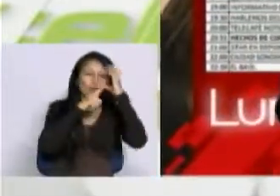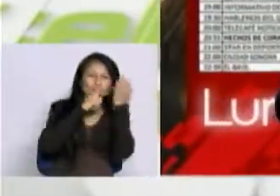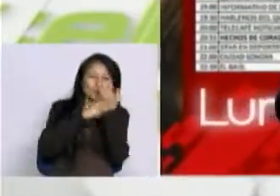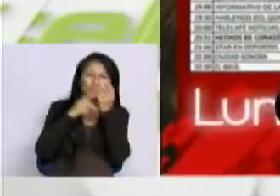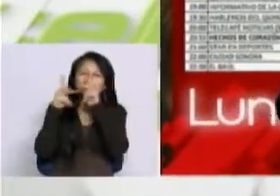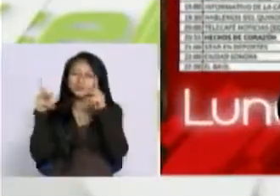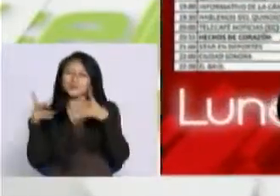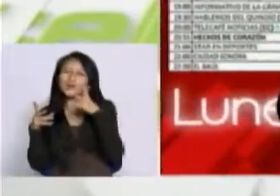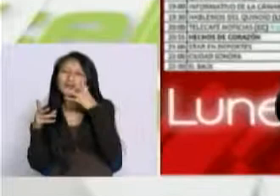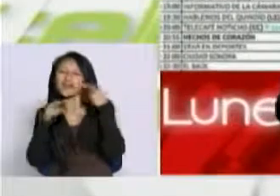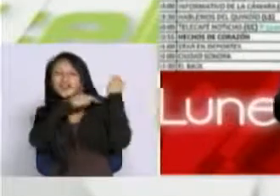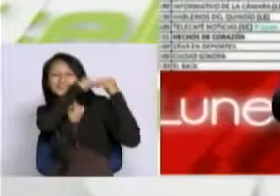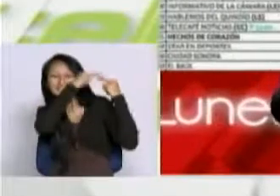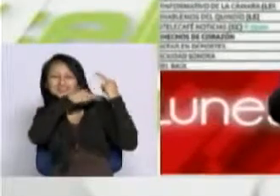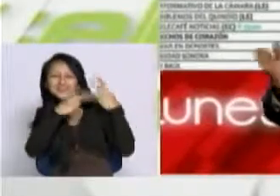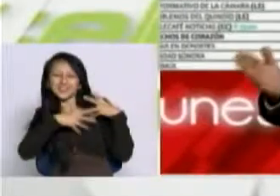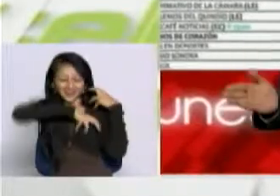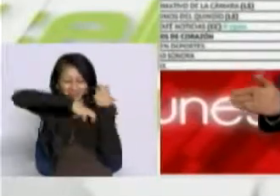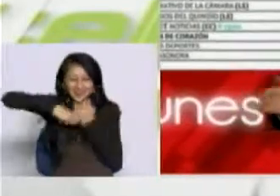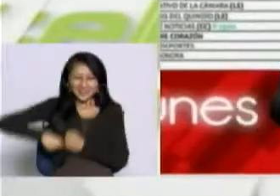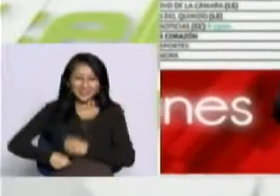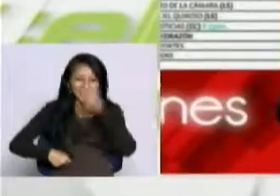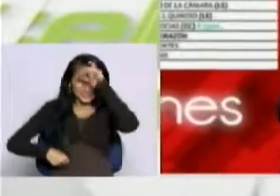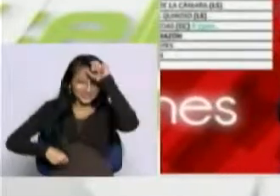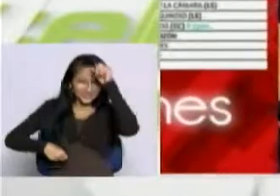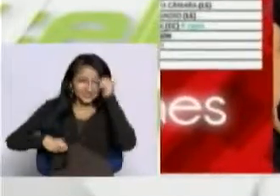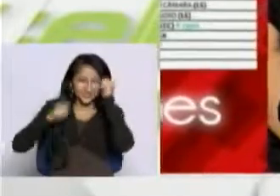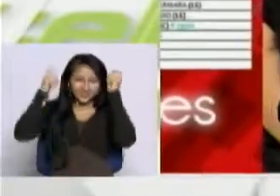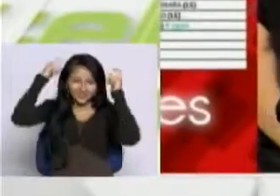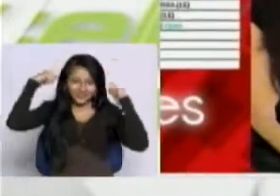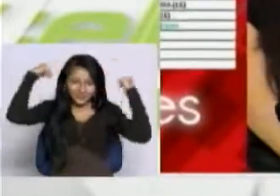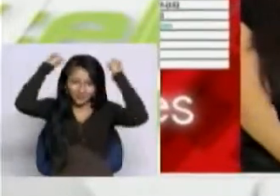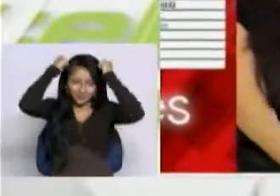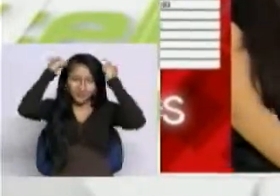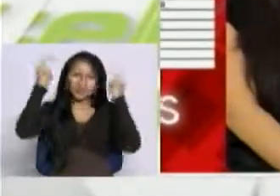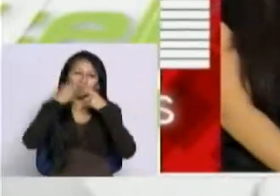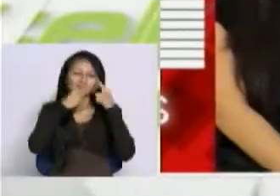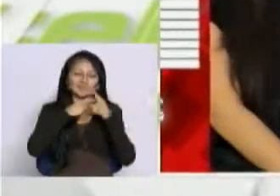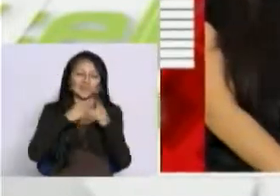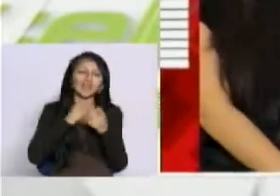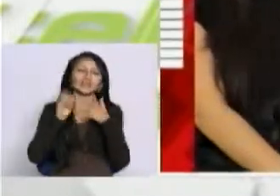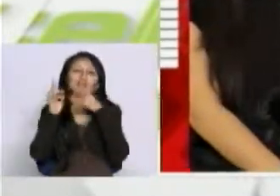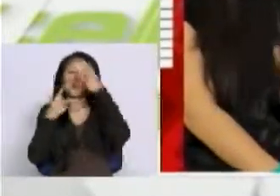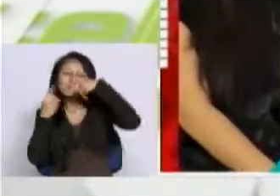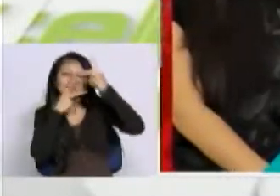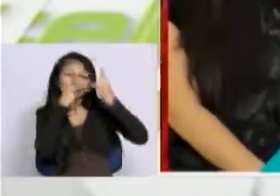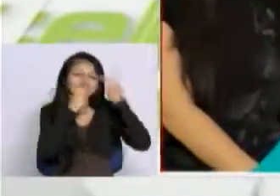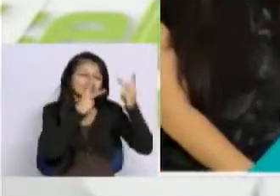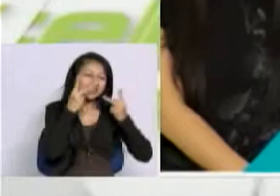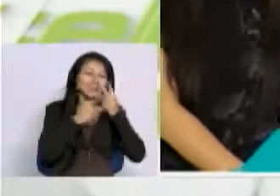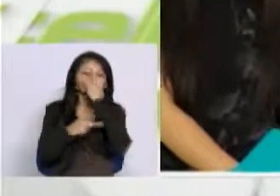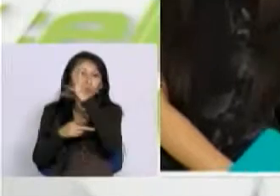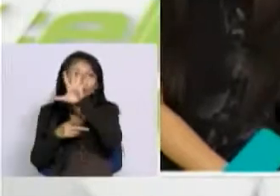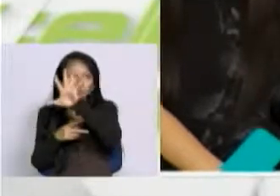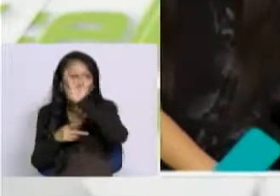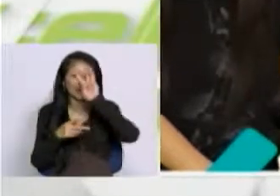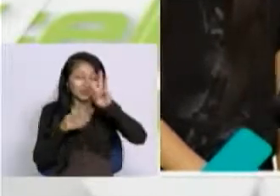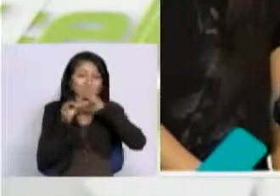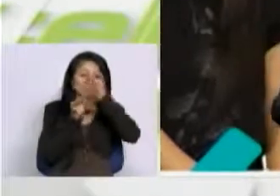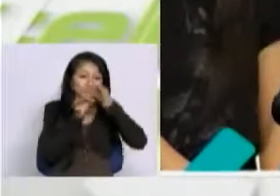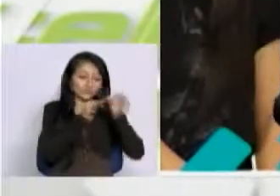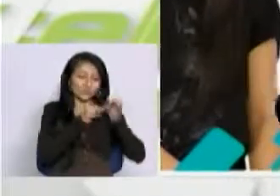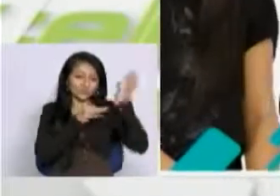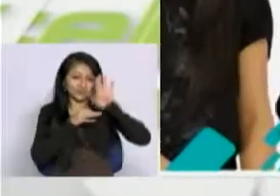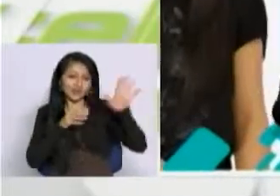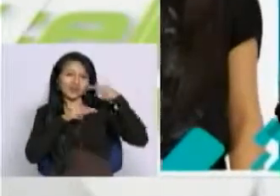región con un carriel, un poncho, un sombrero recorren los 53 municipios del Triángulo del Café contando e ilustrando una de las historias